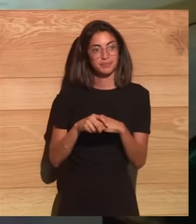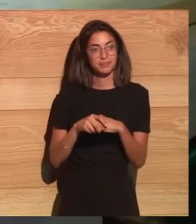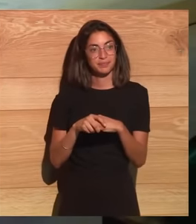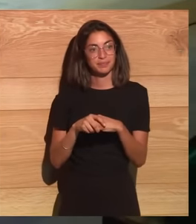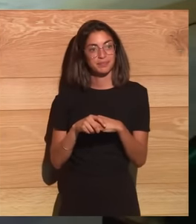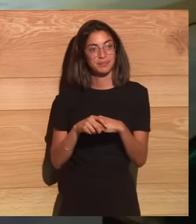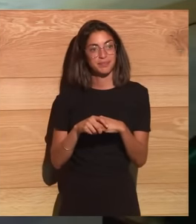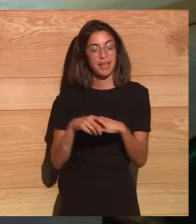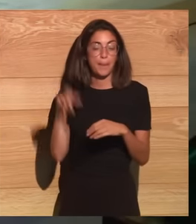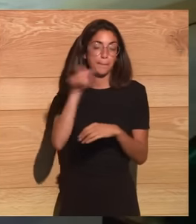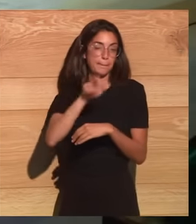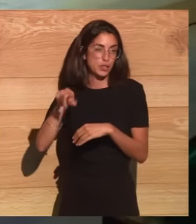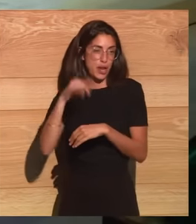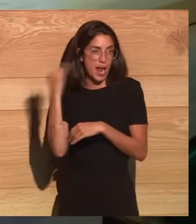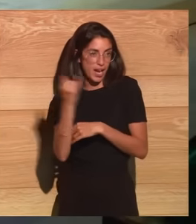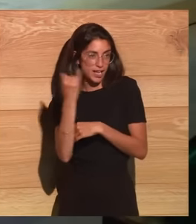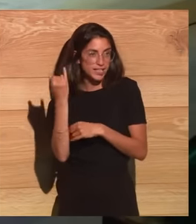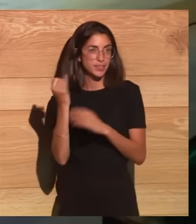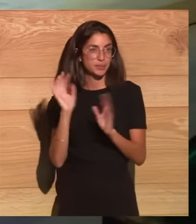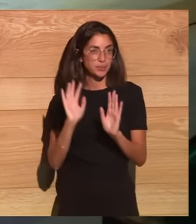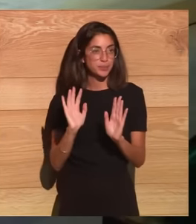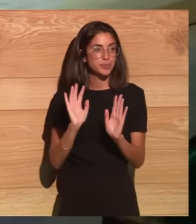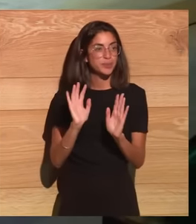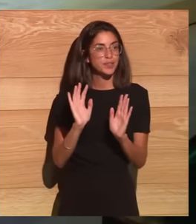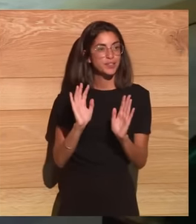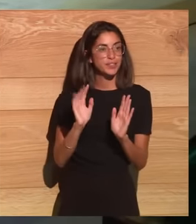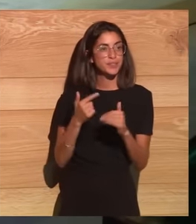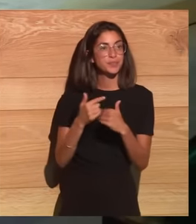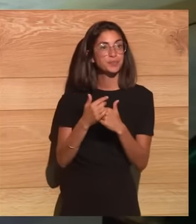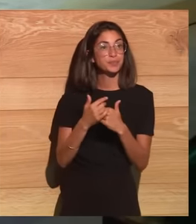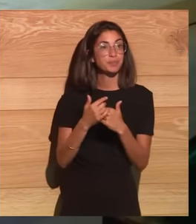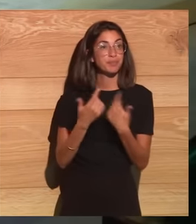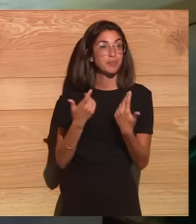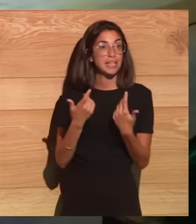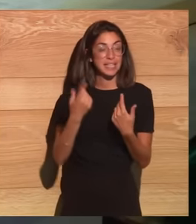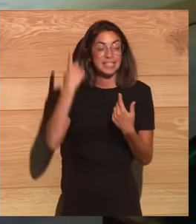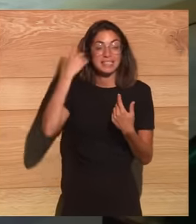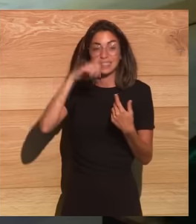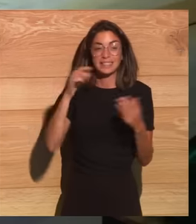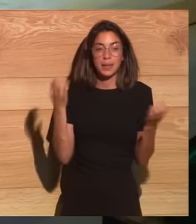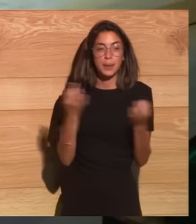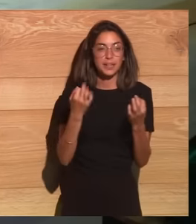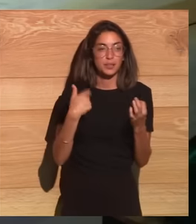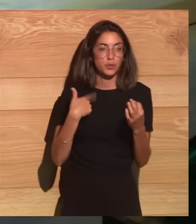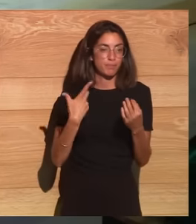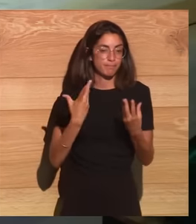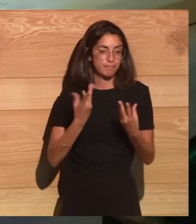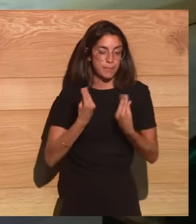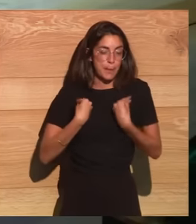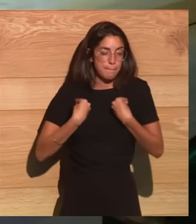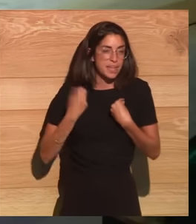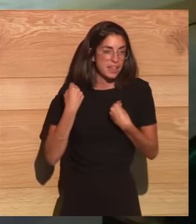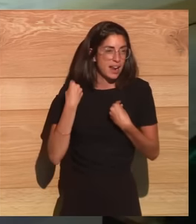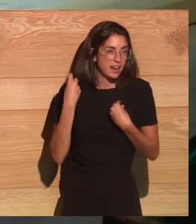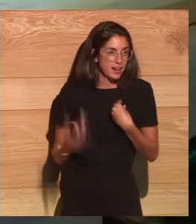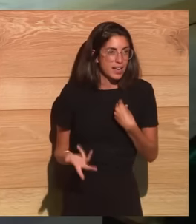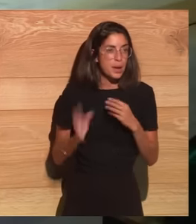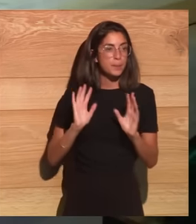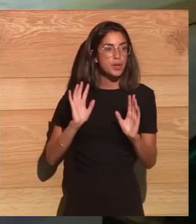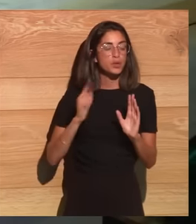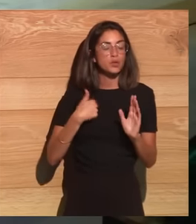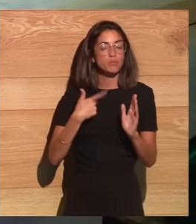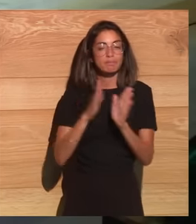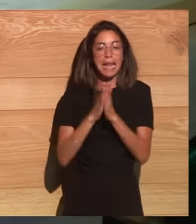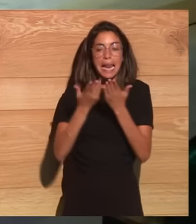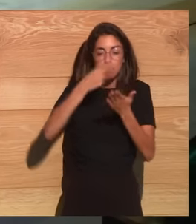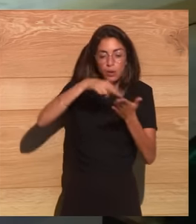Los gilipollas, que bueno, la gente que me sigue sabe que yo tengo una vida muy rica y hago muchas cosas, pero leer por lo que sea no me da